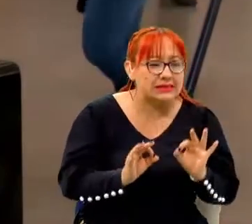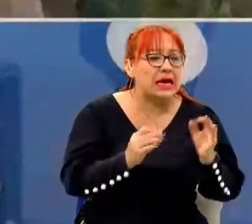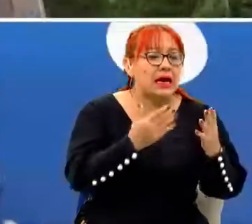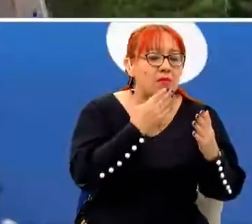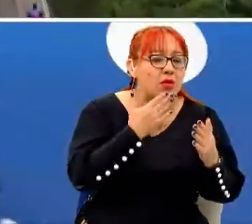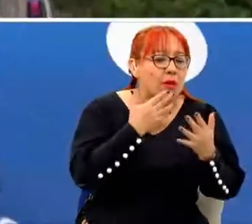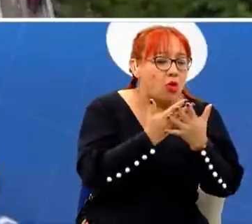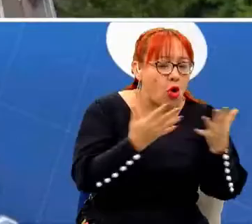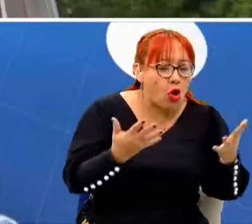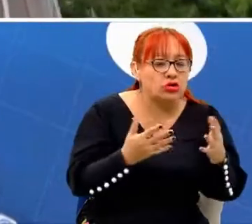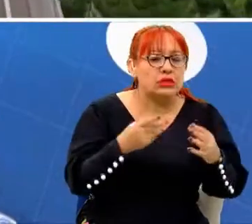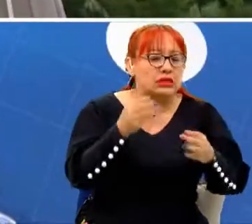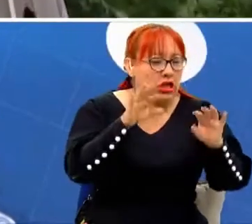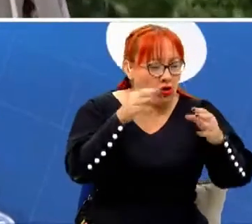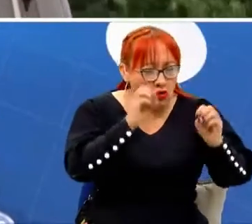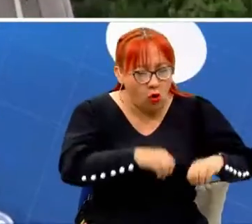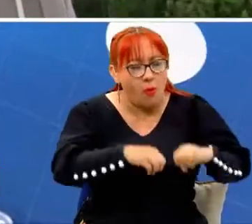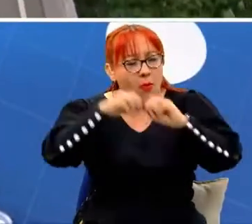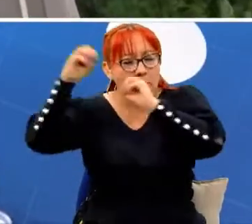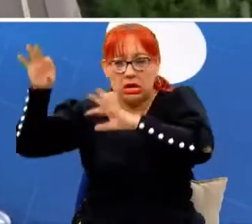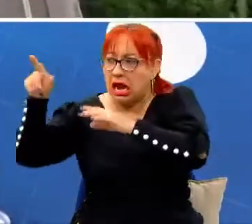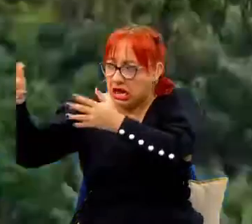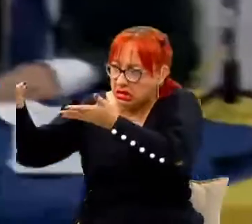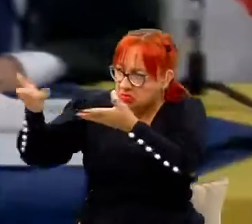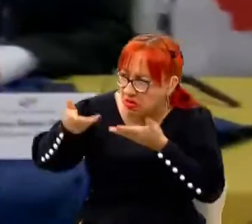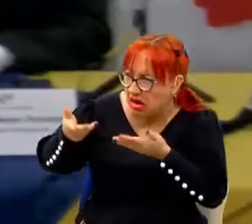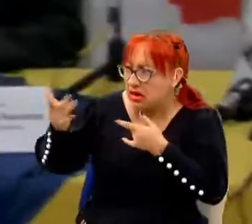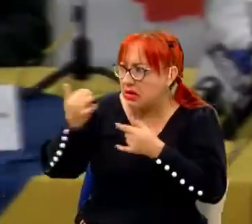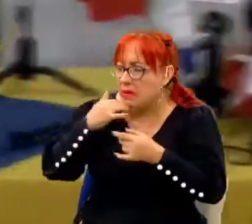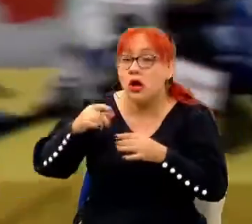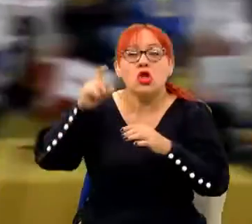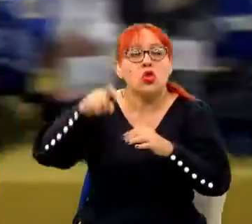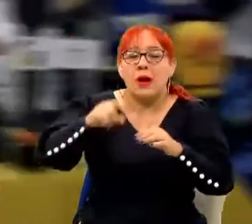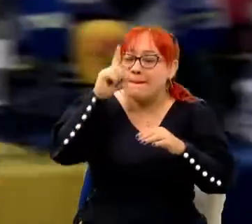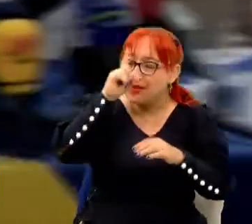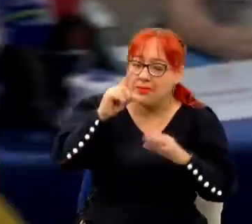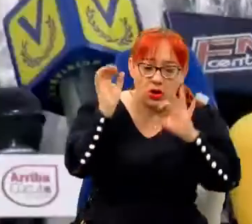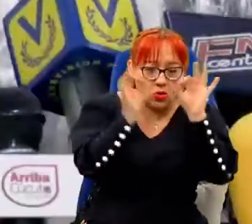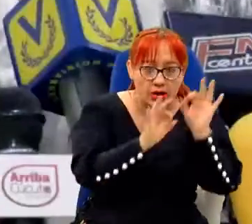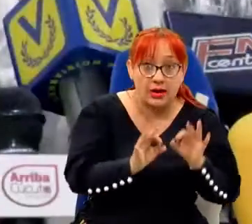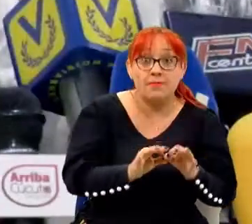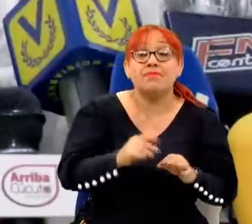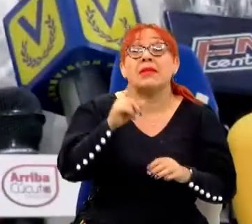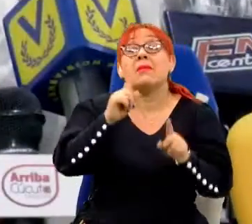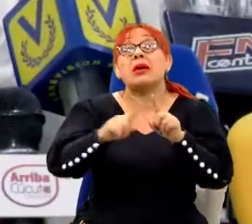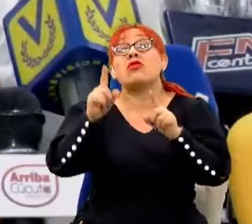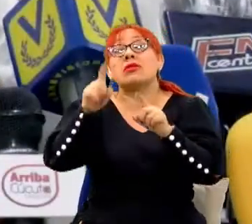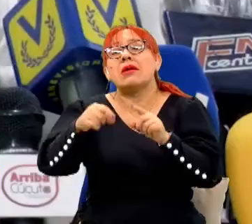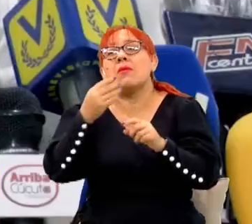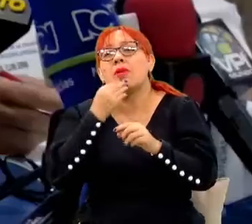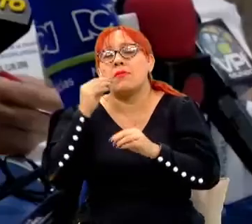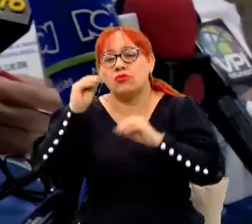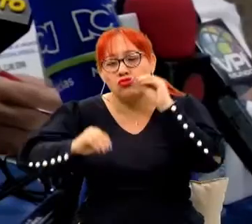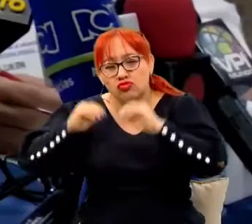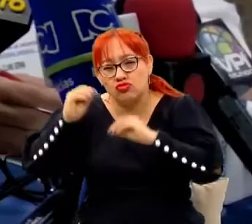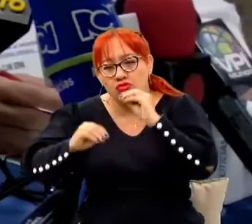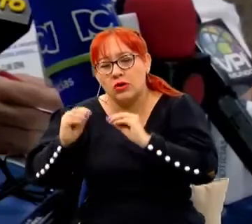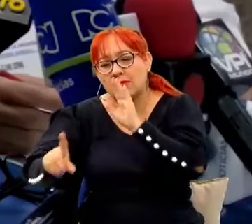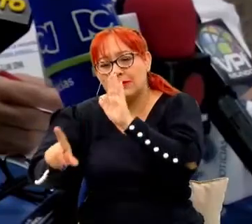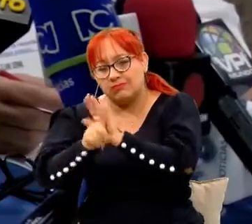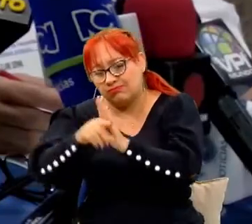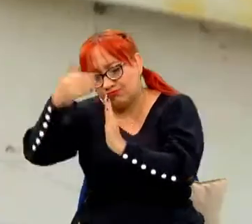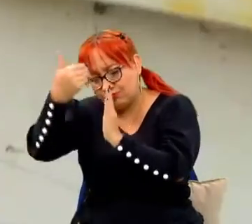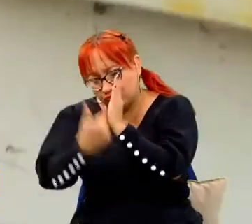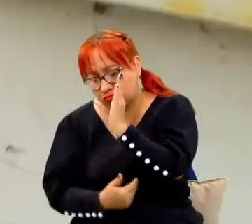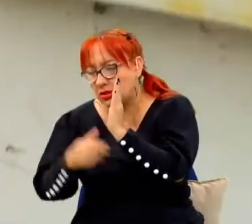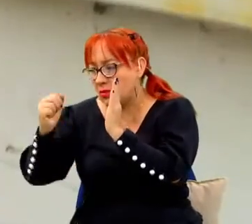comercio, pero paralelo a eso, varios puntos importantes, entre ellos una legislación binacional que permitirá la coordinación de sectores